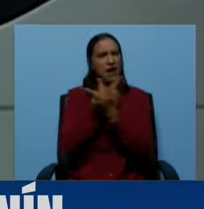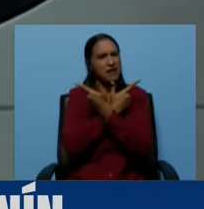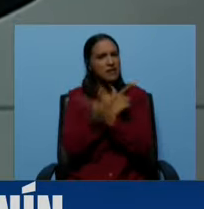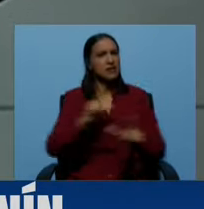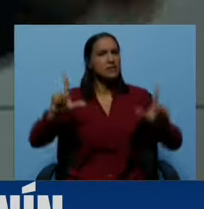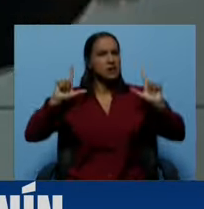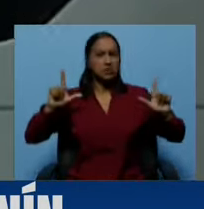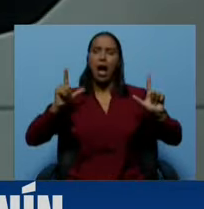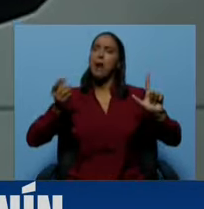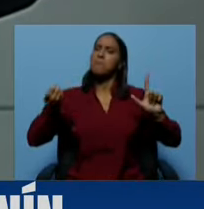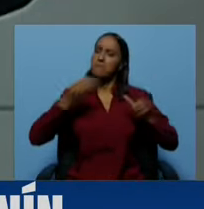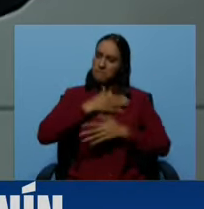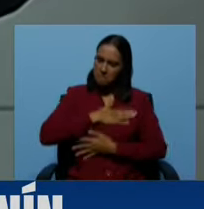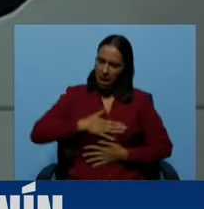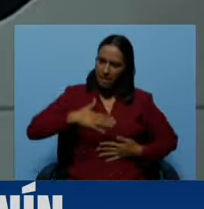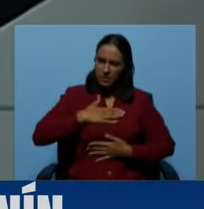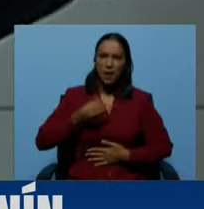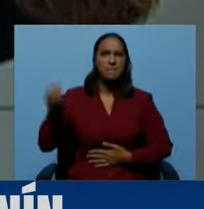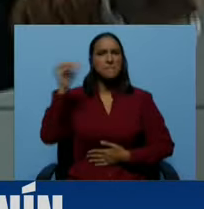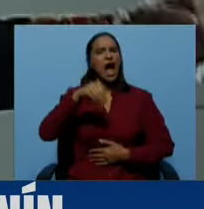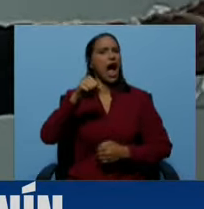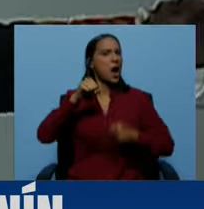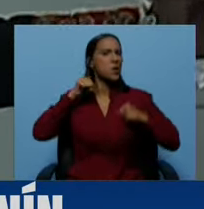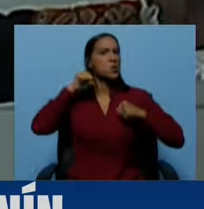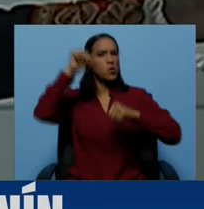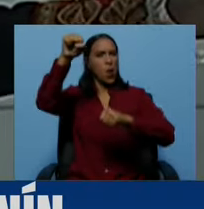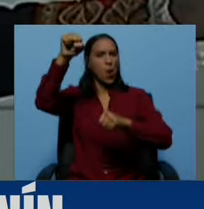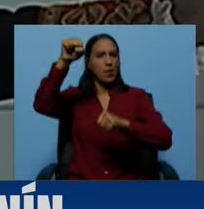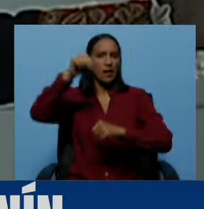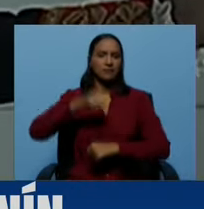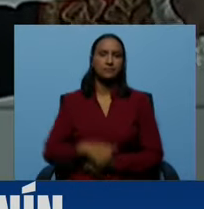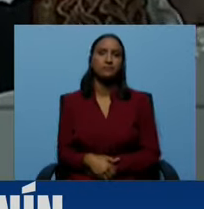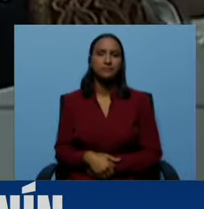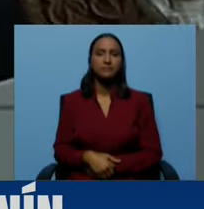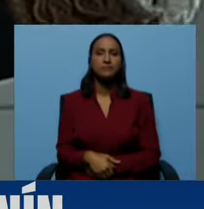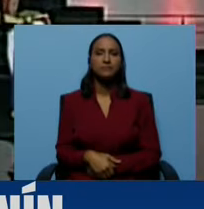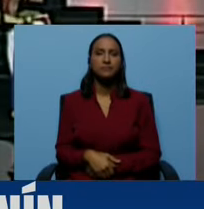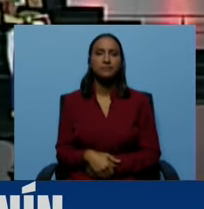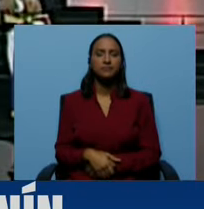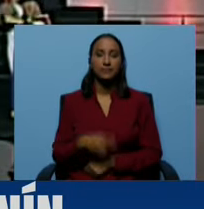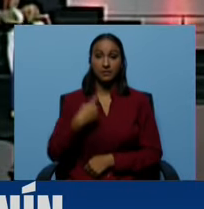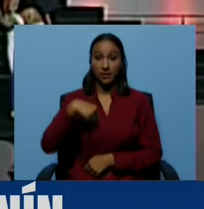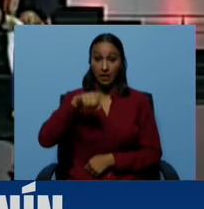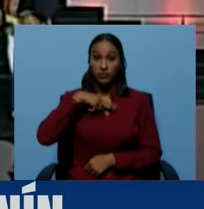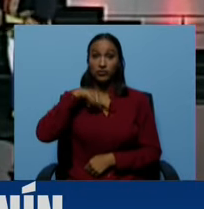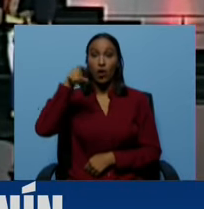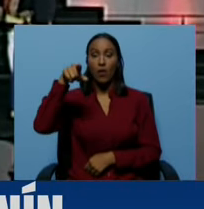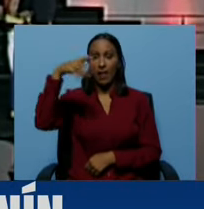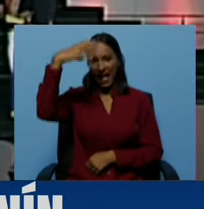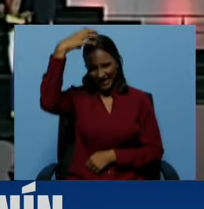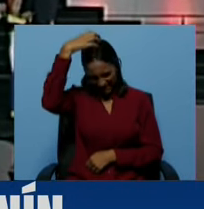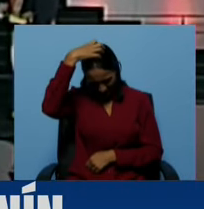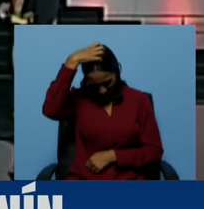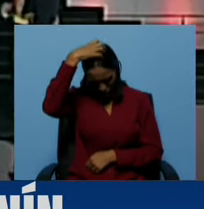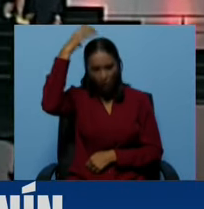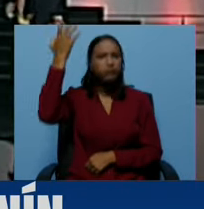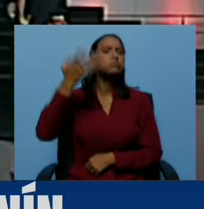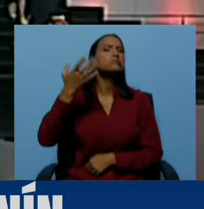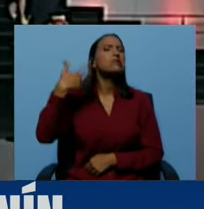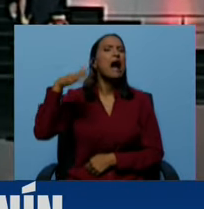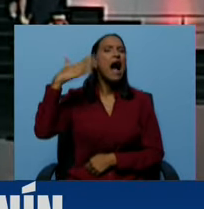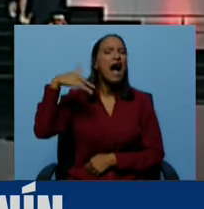placer y más gloria que bajo el dorado reino de los incas.